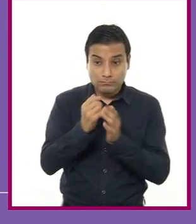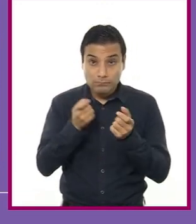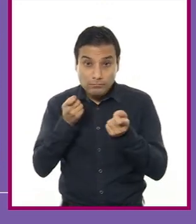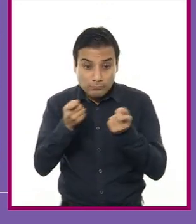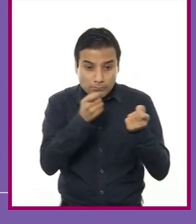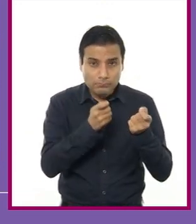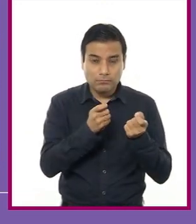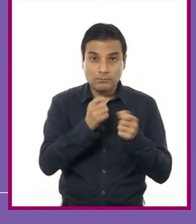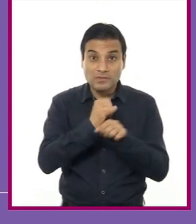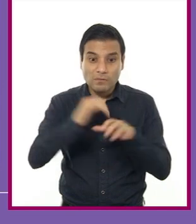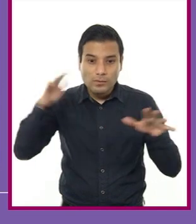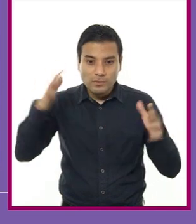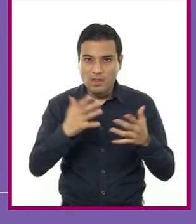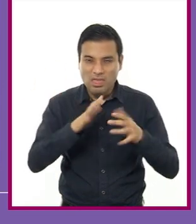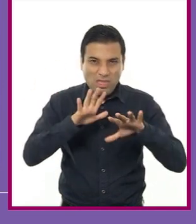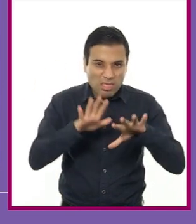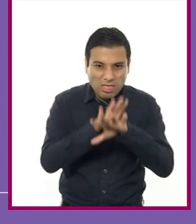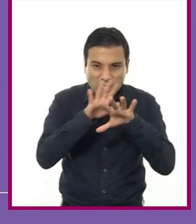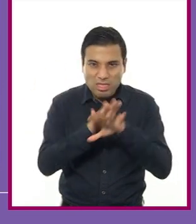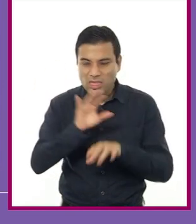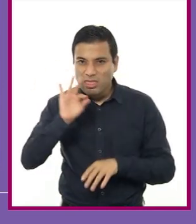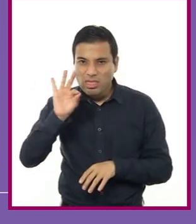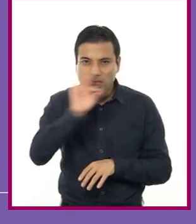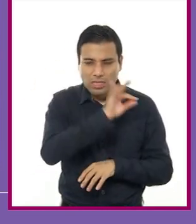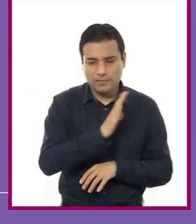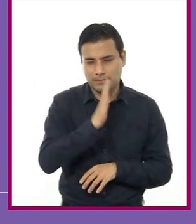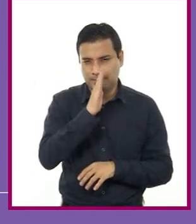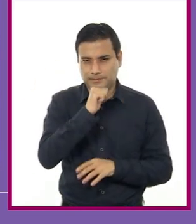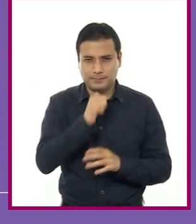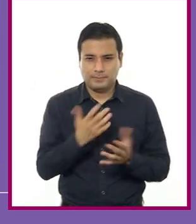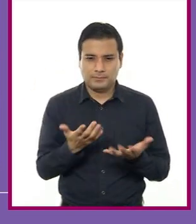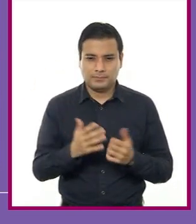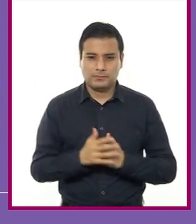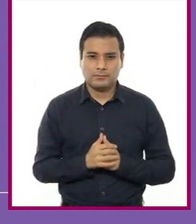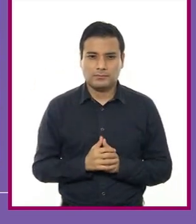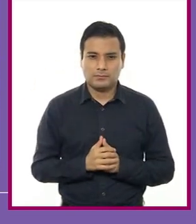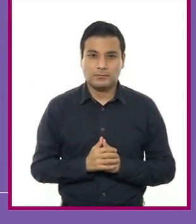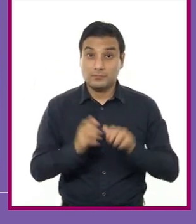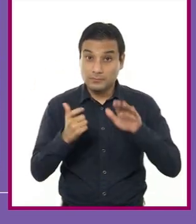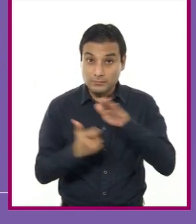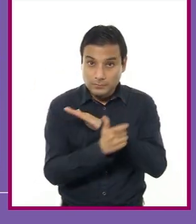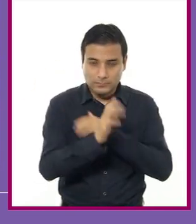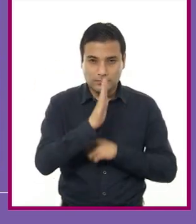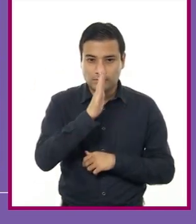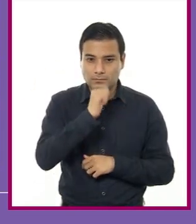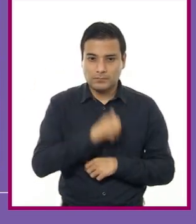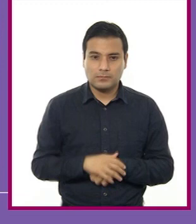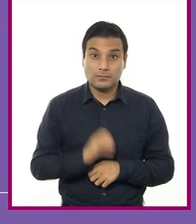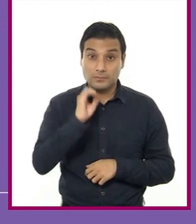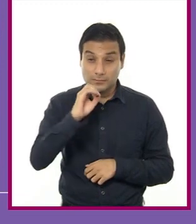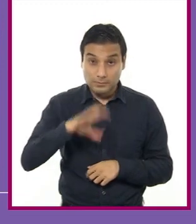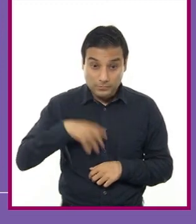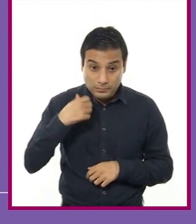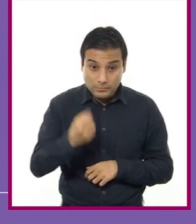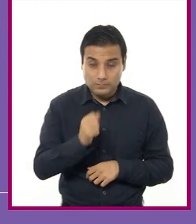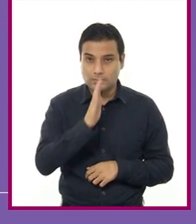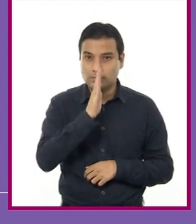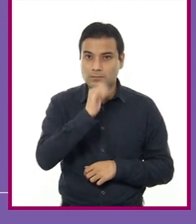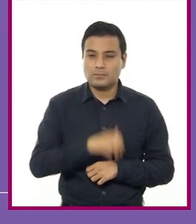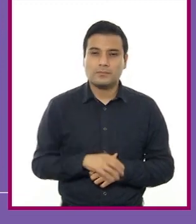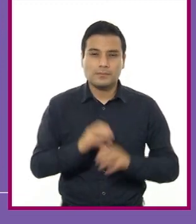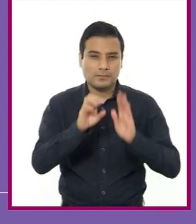la información de datos por medio de influyentismo, cohecho o abuso de autoridad. Y en